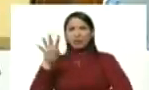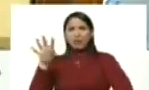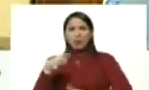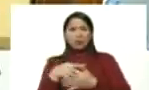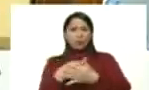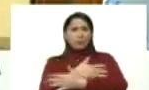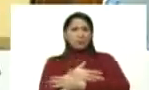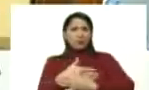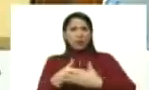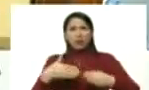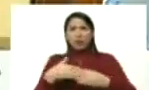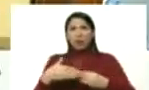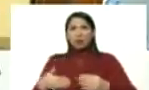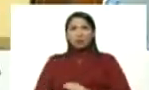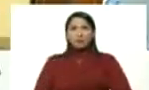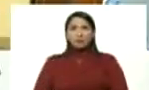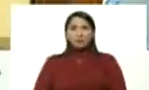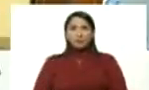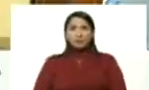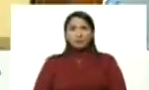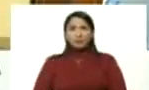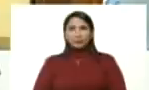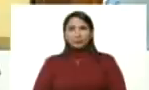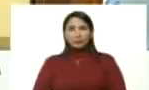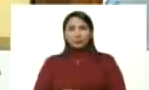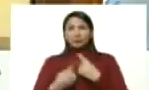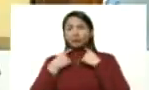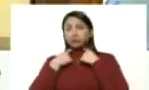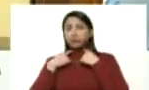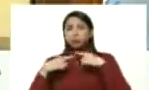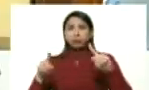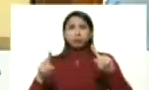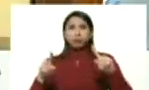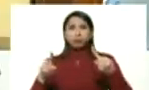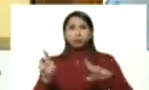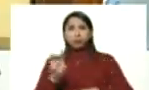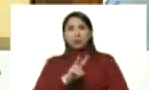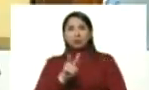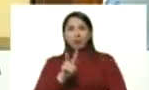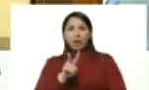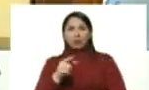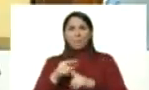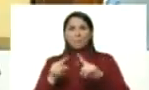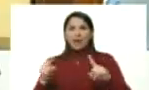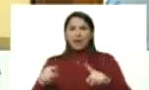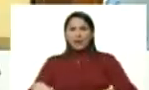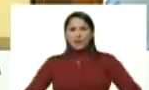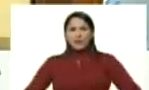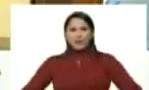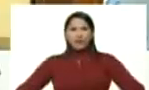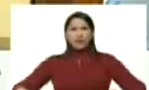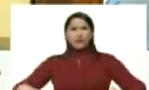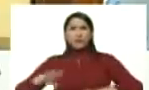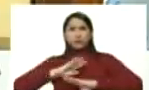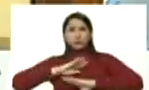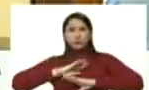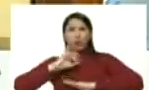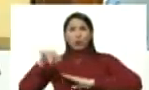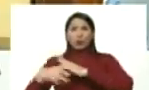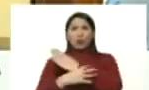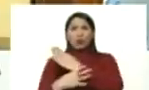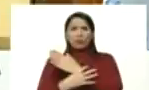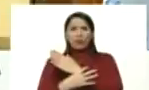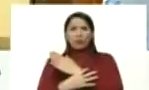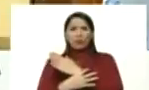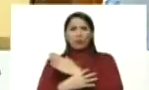dólares que se están perdiendo de los venezolanos para enriquecerse él y